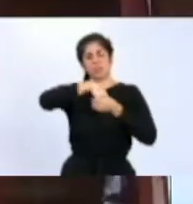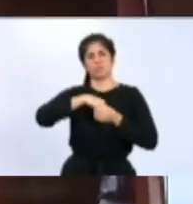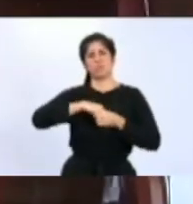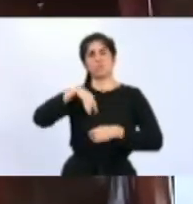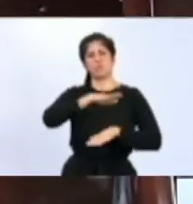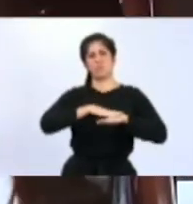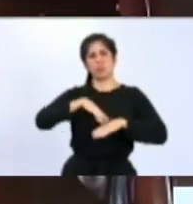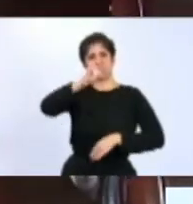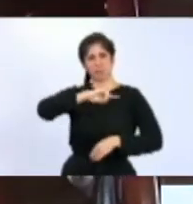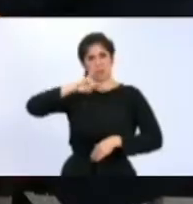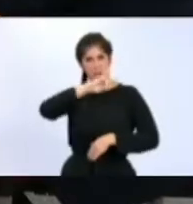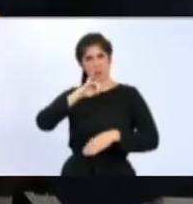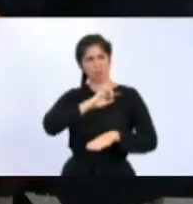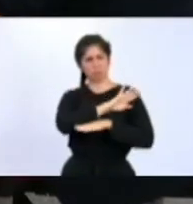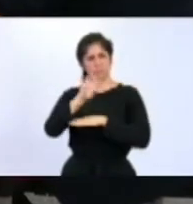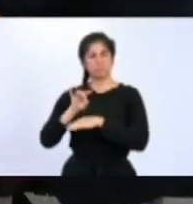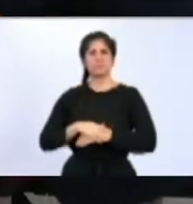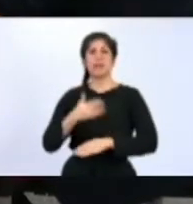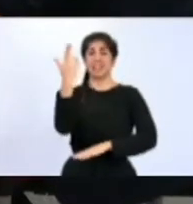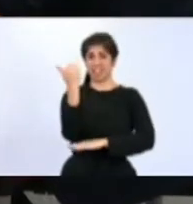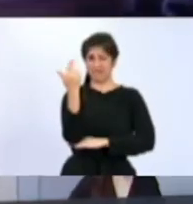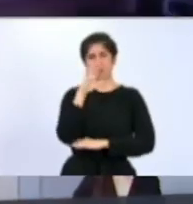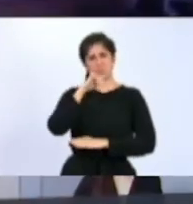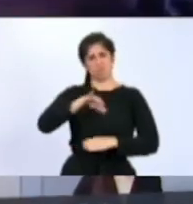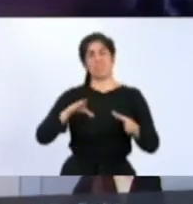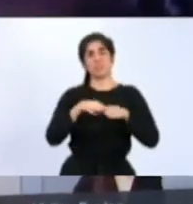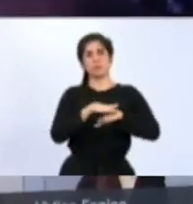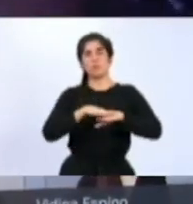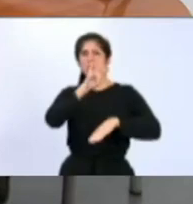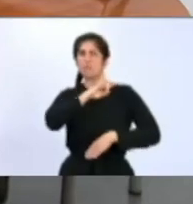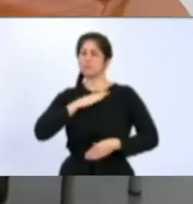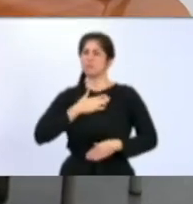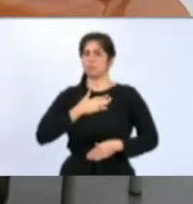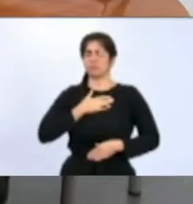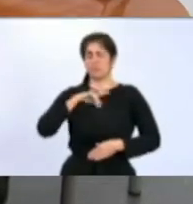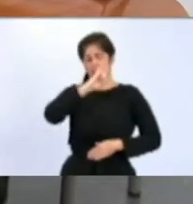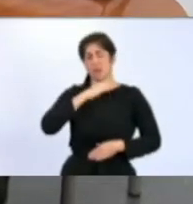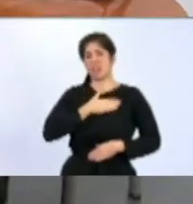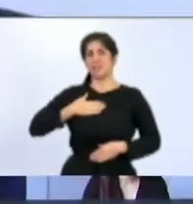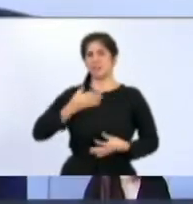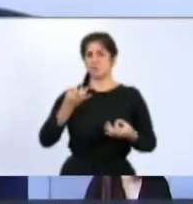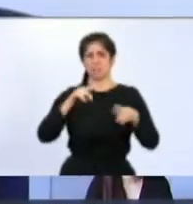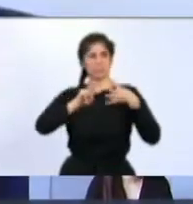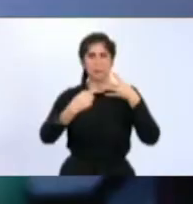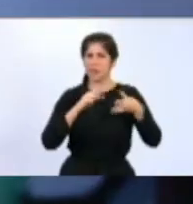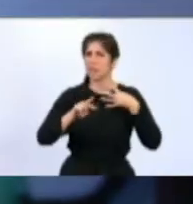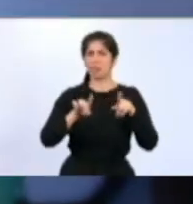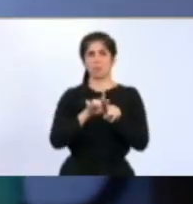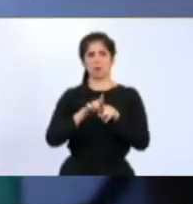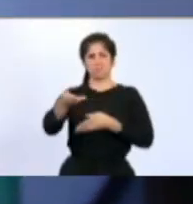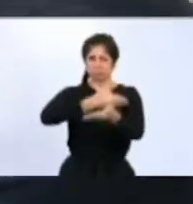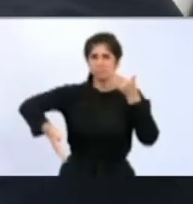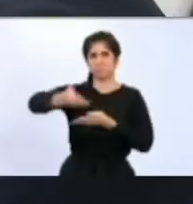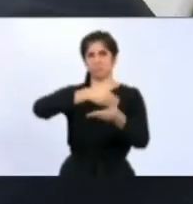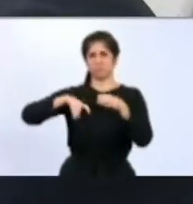porque este es un gobierno que sigue defendiendo la transparencia, el compartir las decisiones, el caminar de la mano,